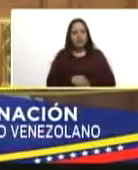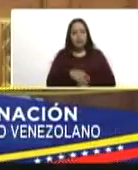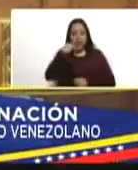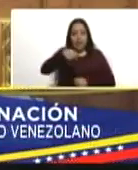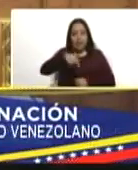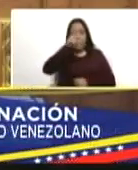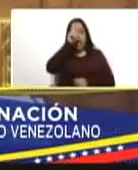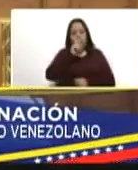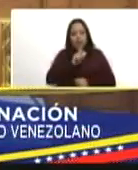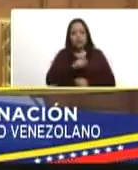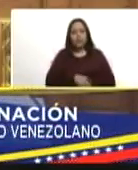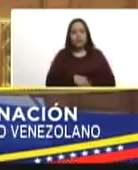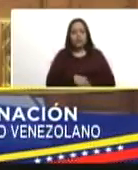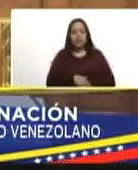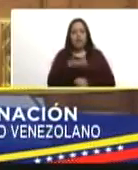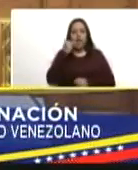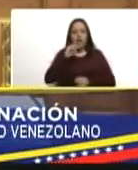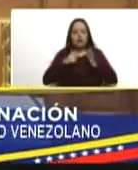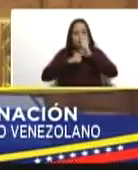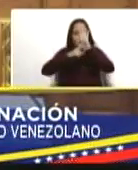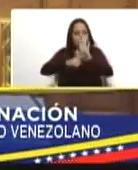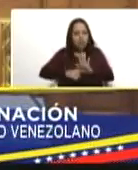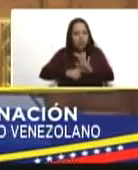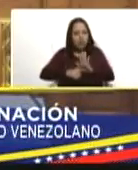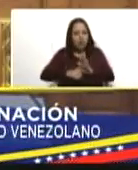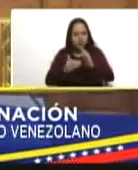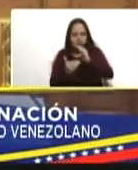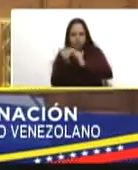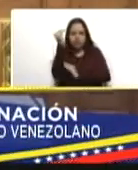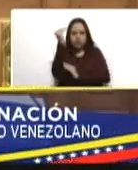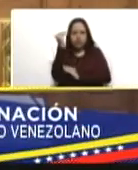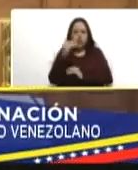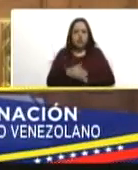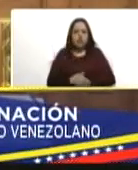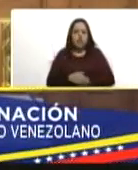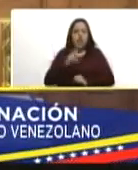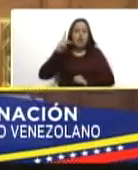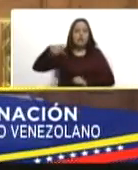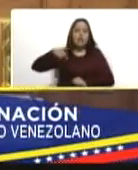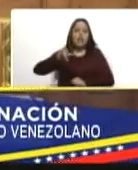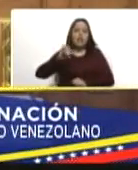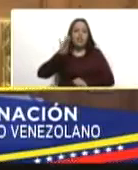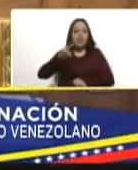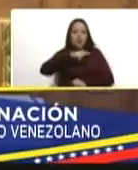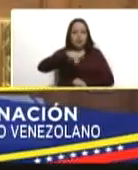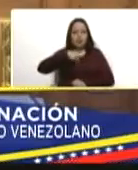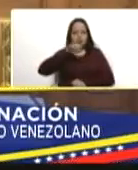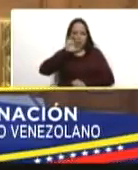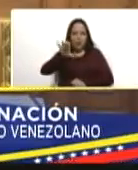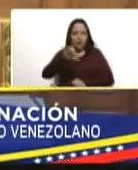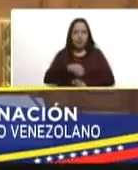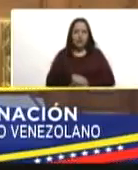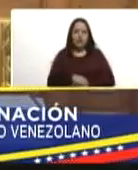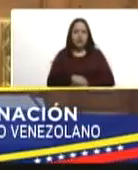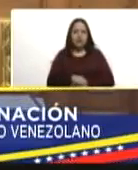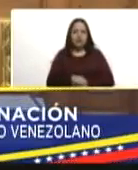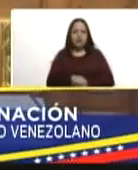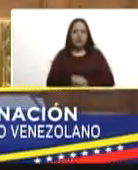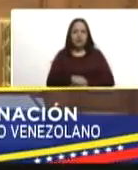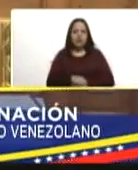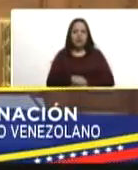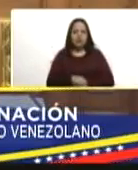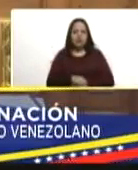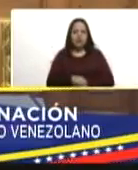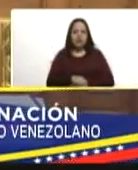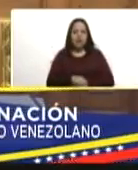año estamos proyectando un crecimiento del producto interno bruto de nuestro país del tamaño